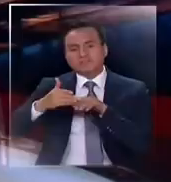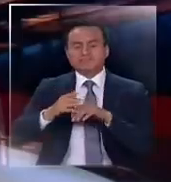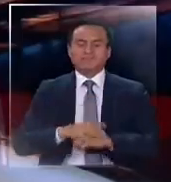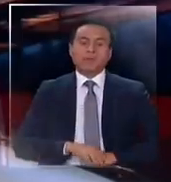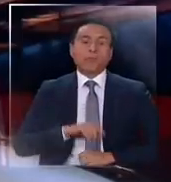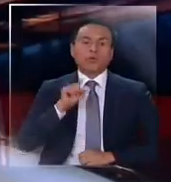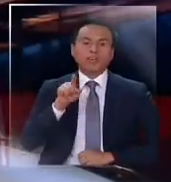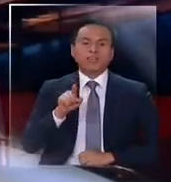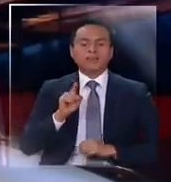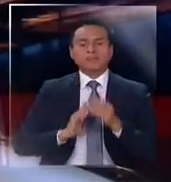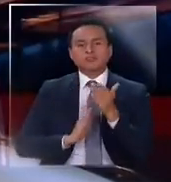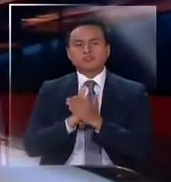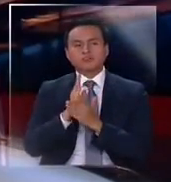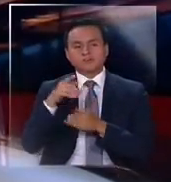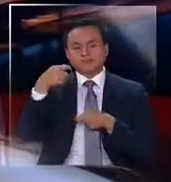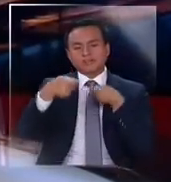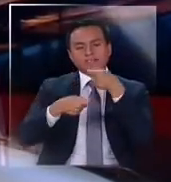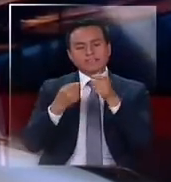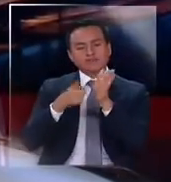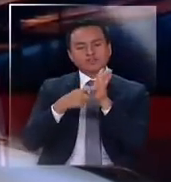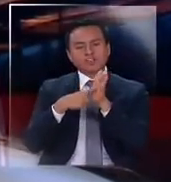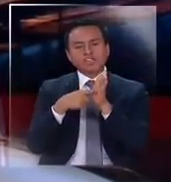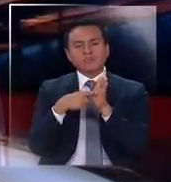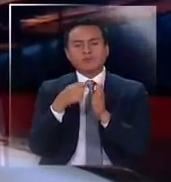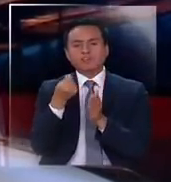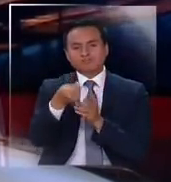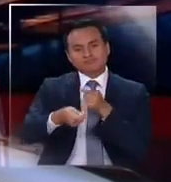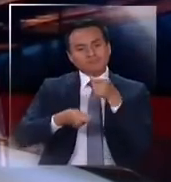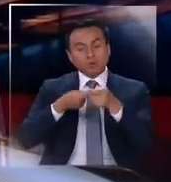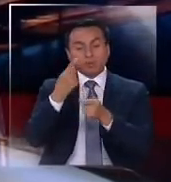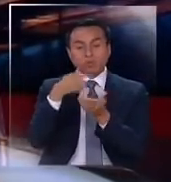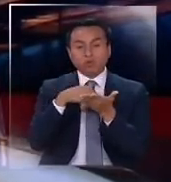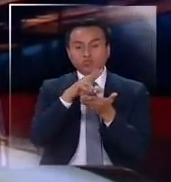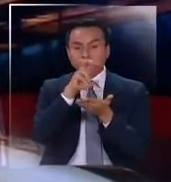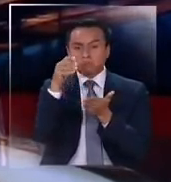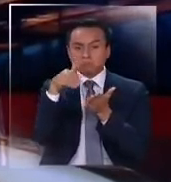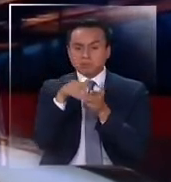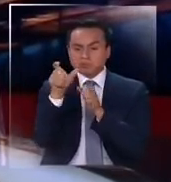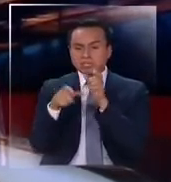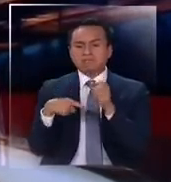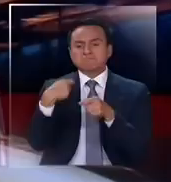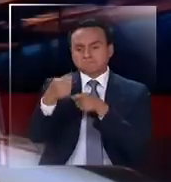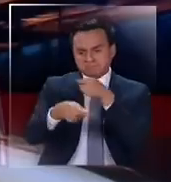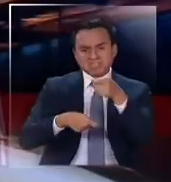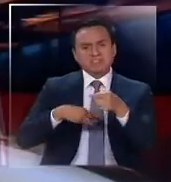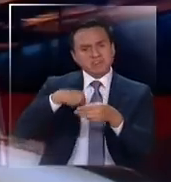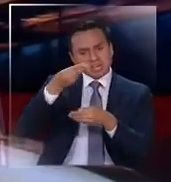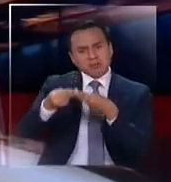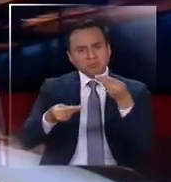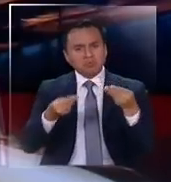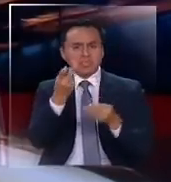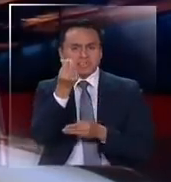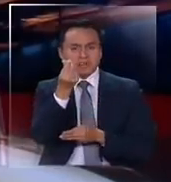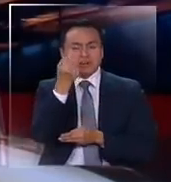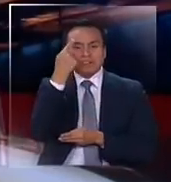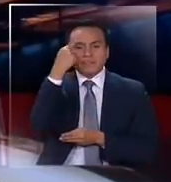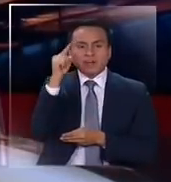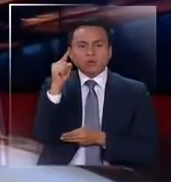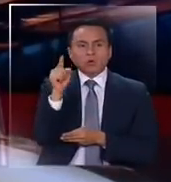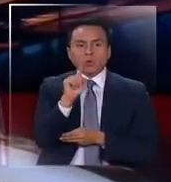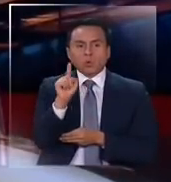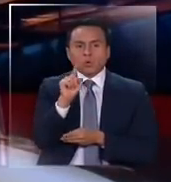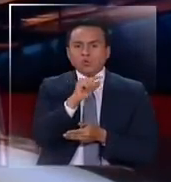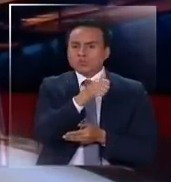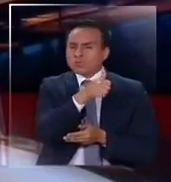Bueno, hoy comenzó la esperada devolución de impuestos. 1.800.000 contribuyentes recibieron este dinero, sin embargo, no